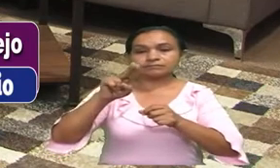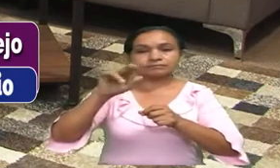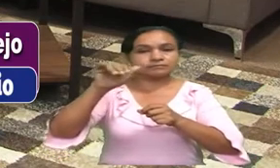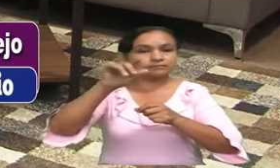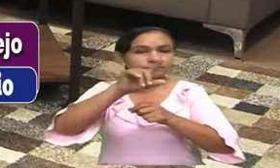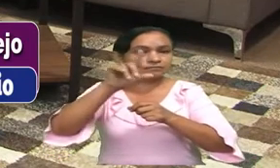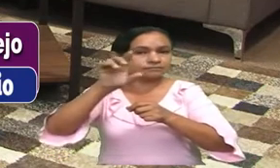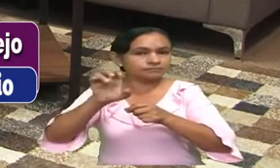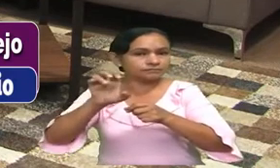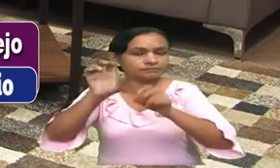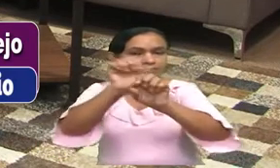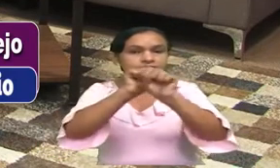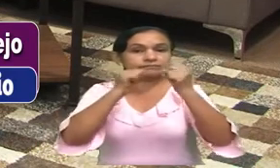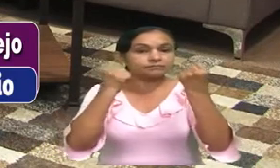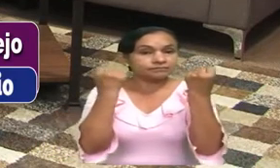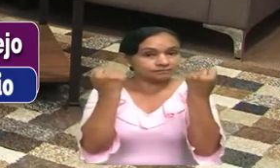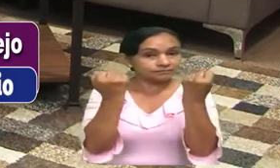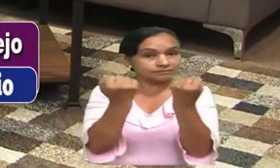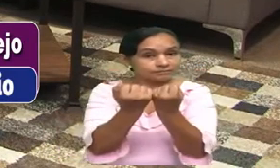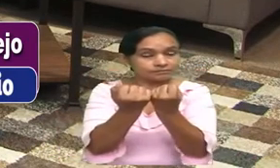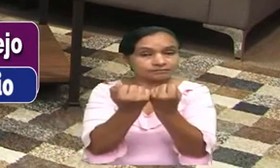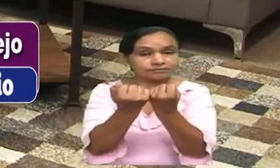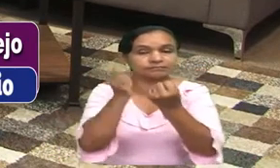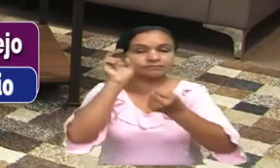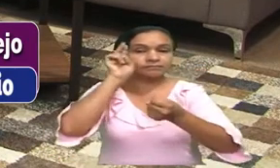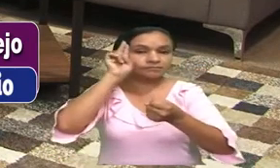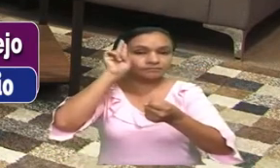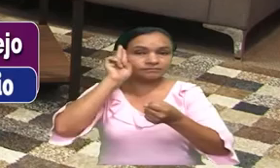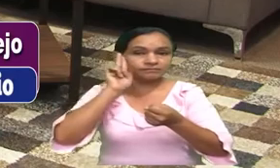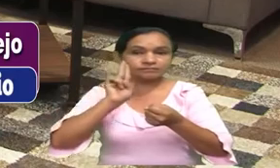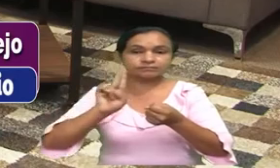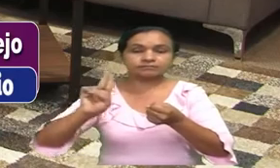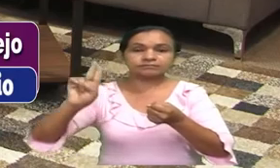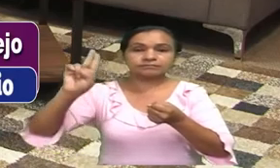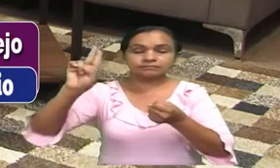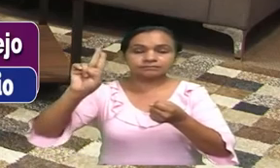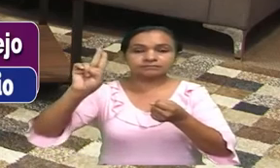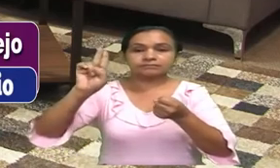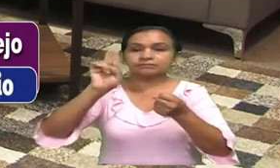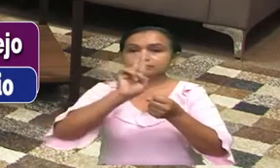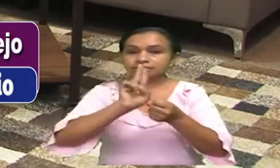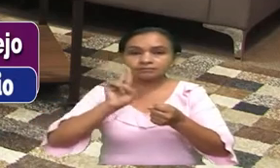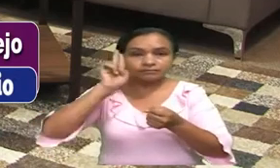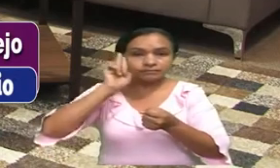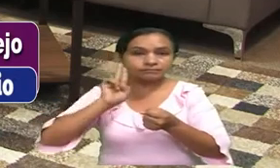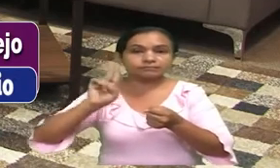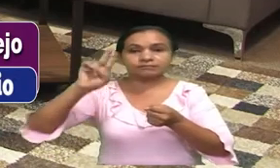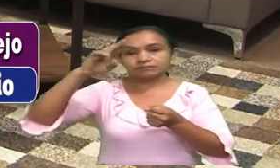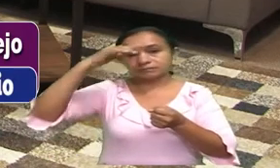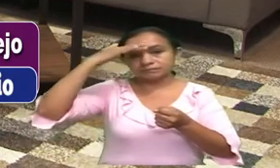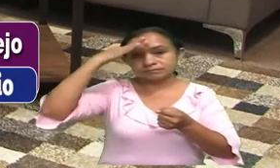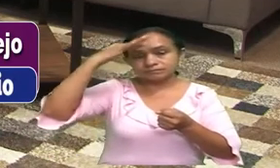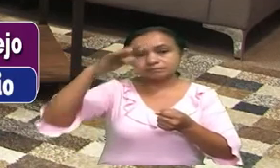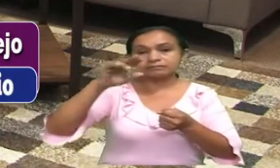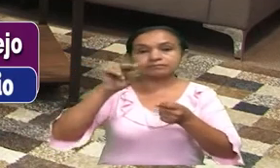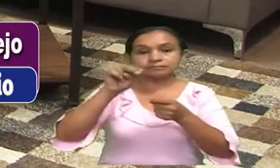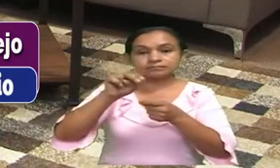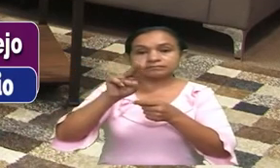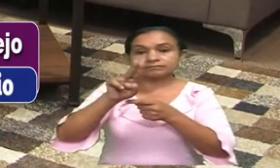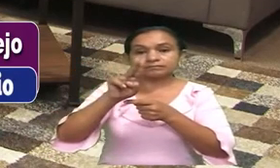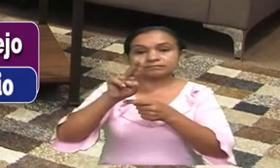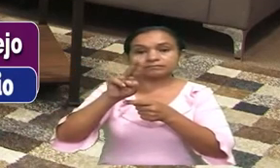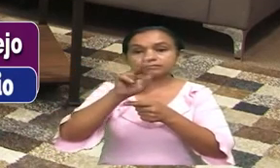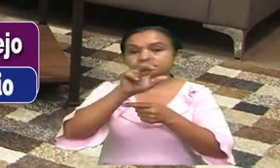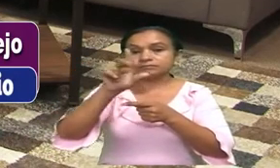la NUIE, que es la Asociación okay. de Instituciones y Universidades Mexicanas, okay. porque